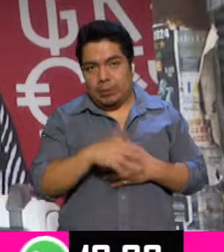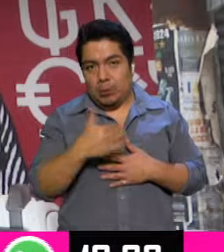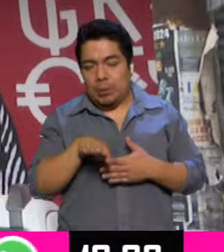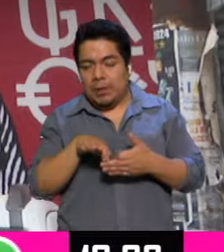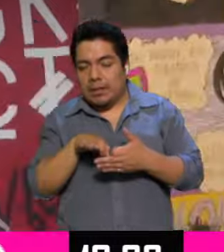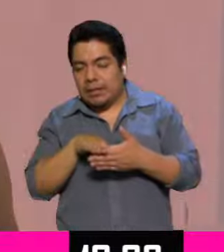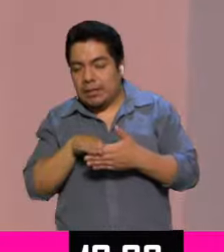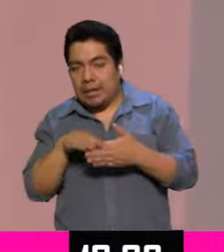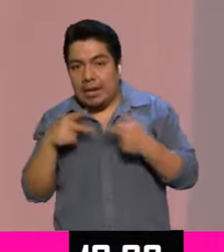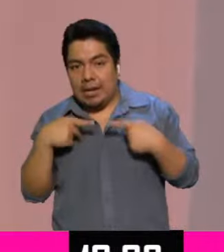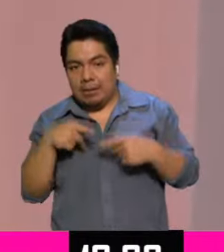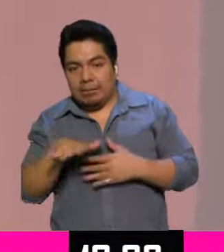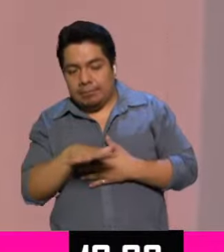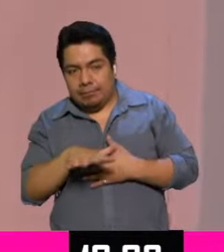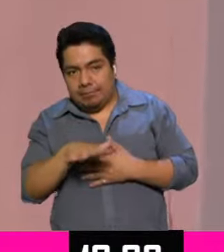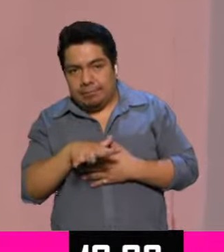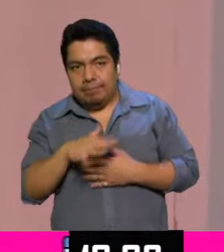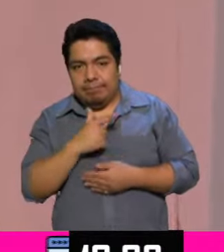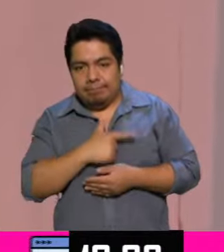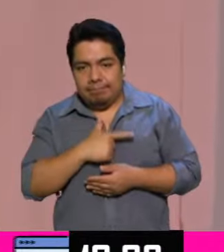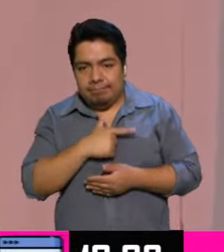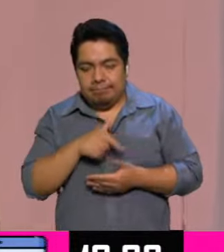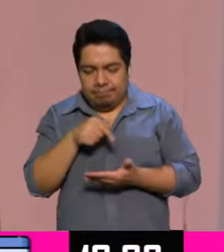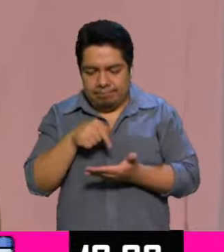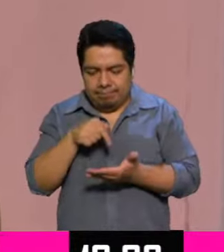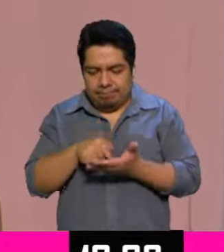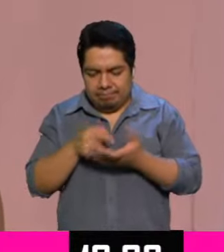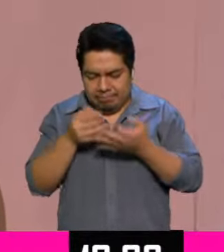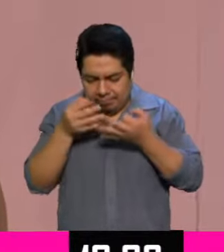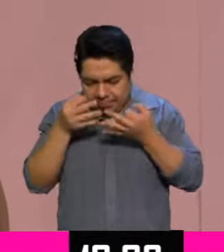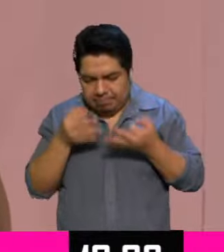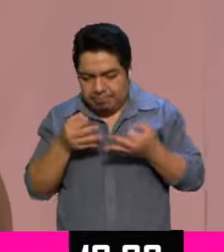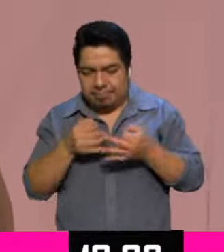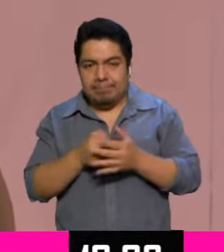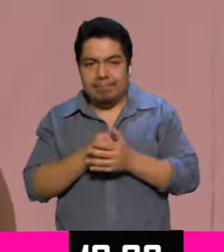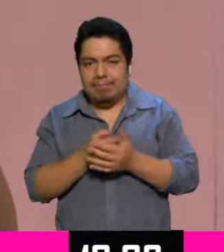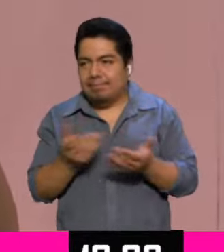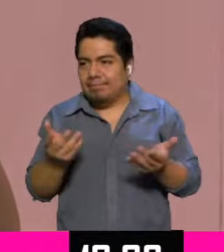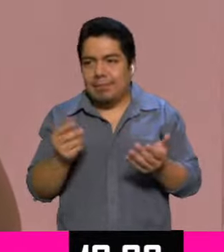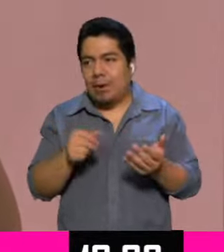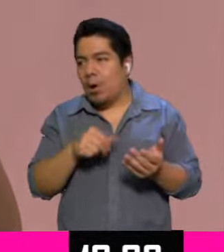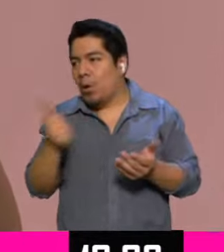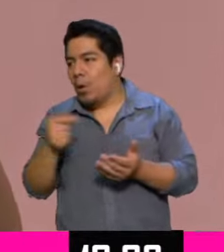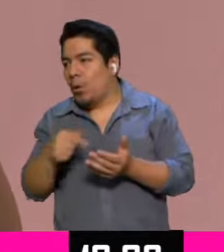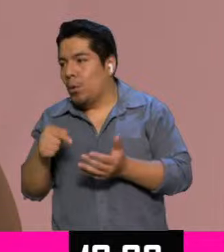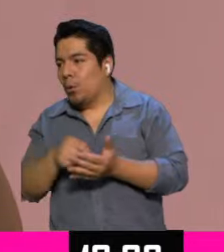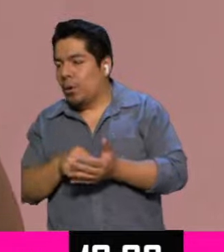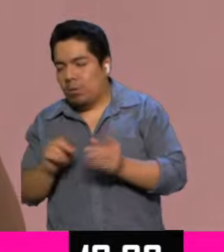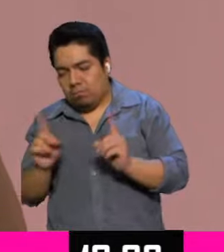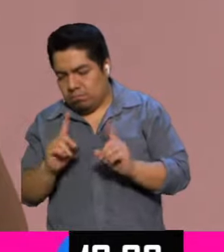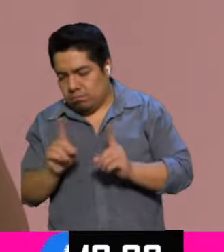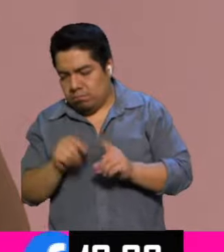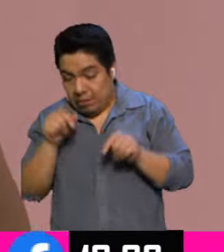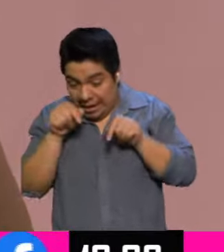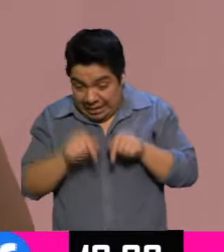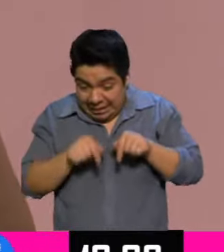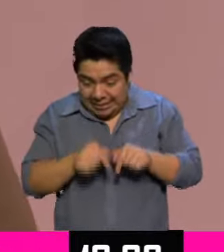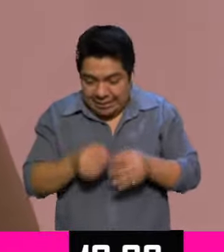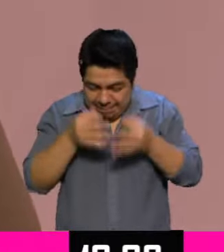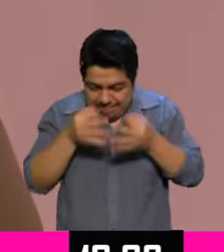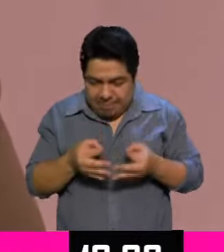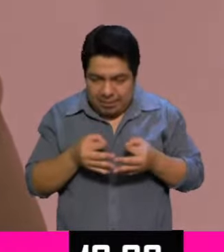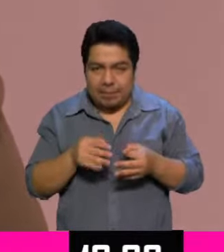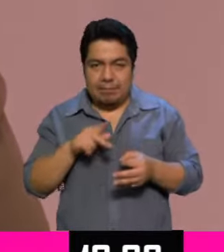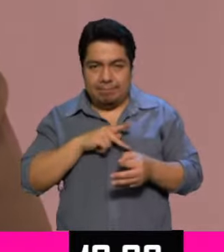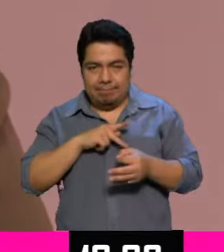cercano a la gente. Pues creo que estoy en el lugar perfecto. O sea, no me imagino en otro espacio mostrando